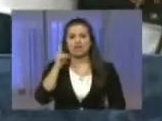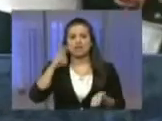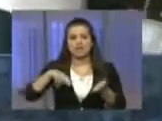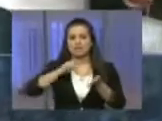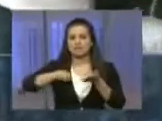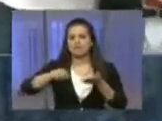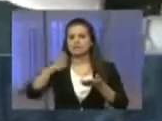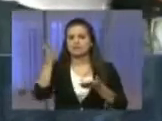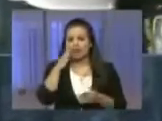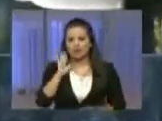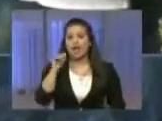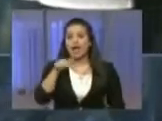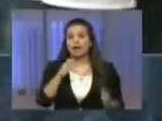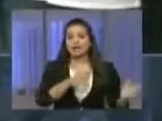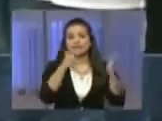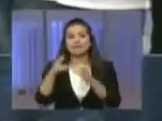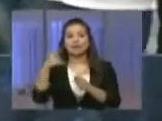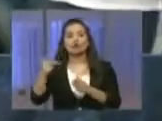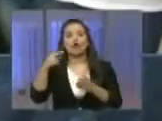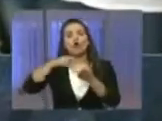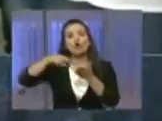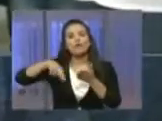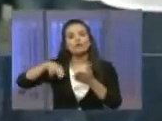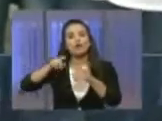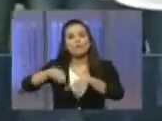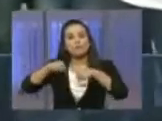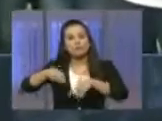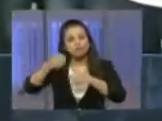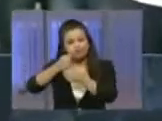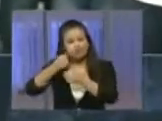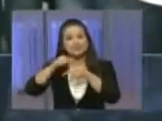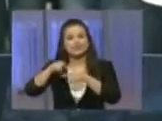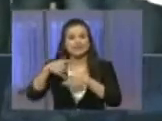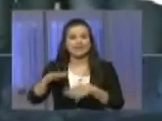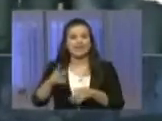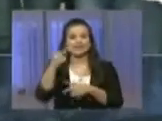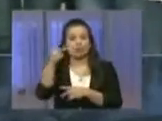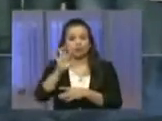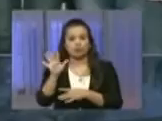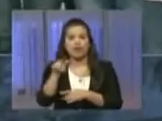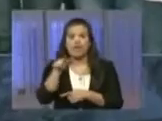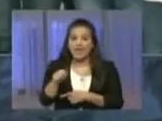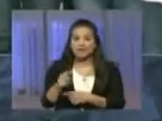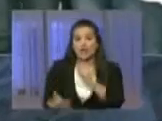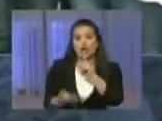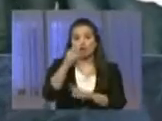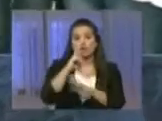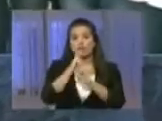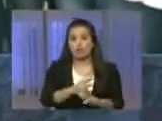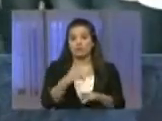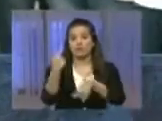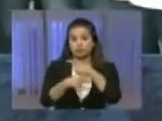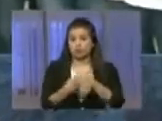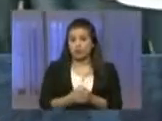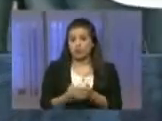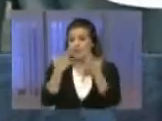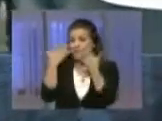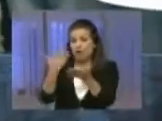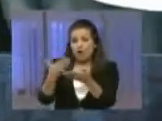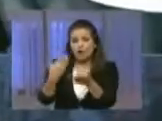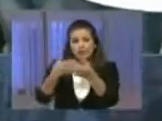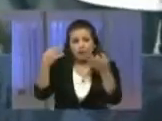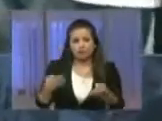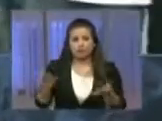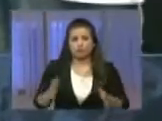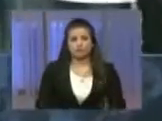Robinson productivo son logros de la Revolución logros muy concretos que se pueden tocar y que se pueden ver